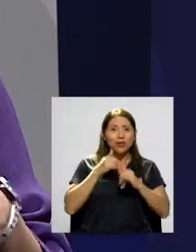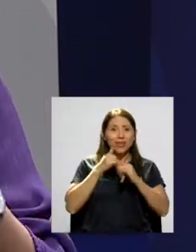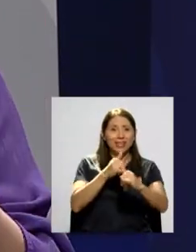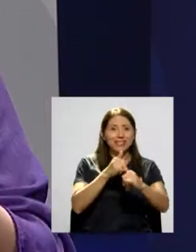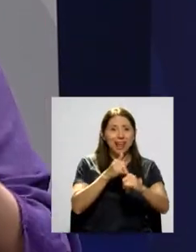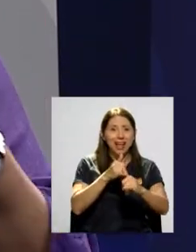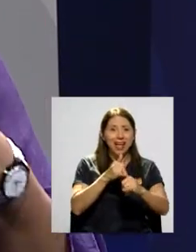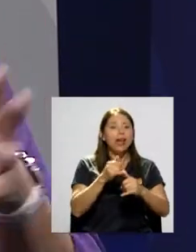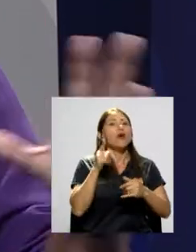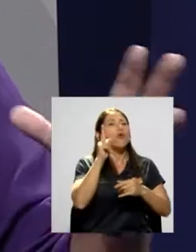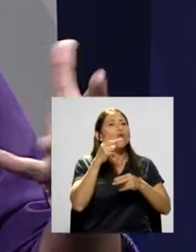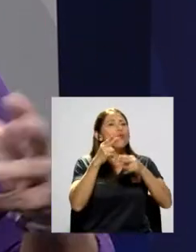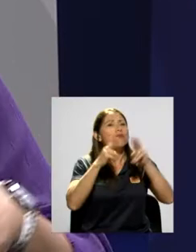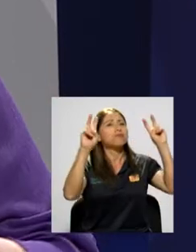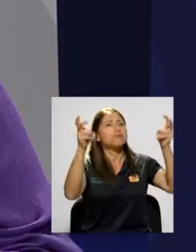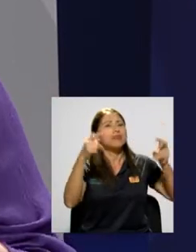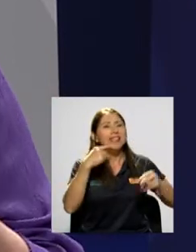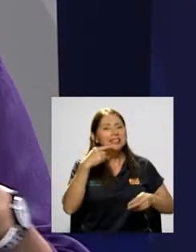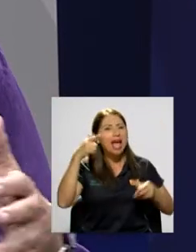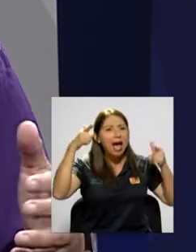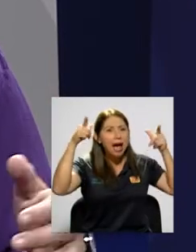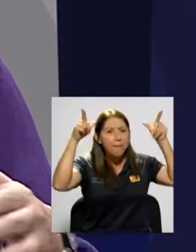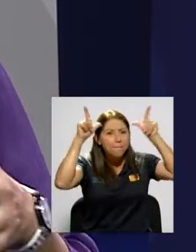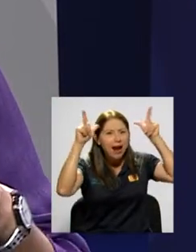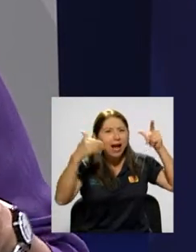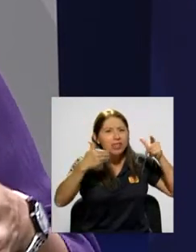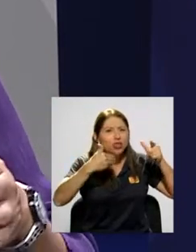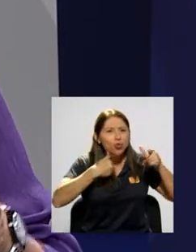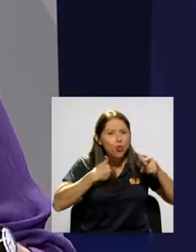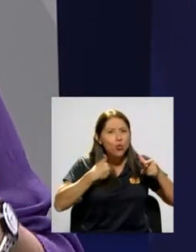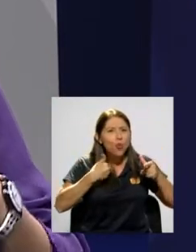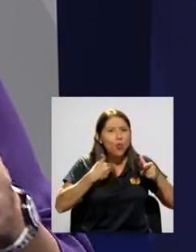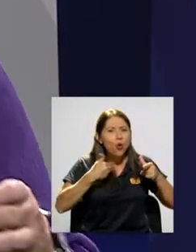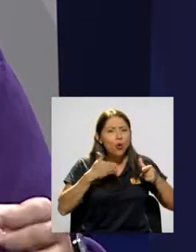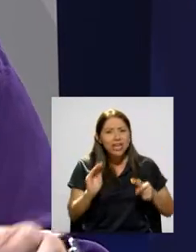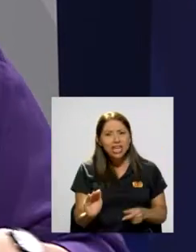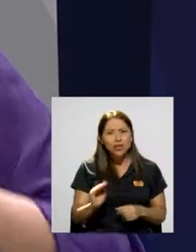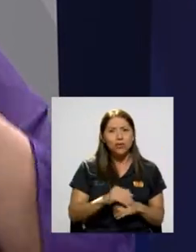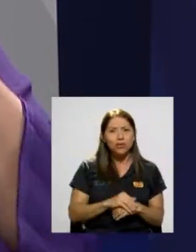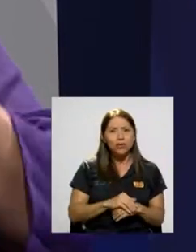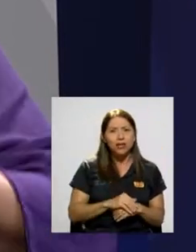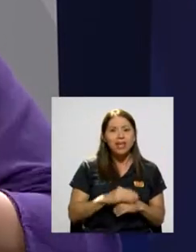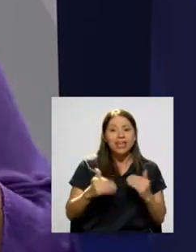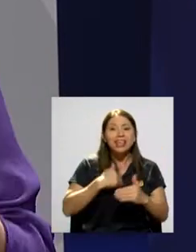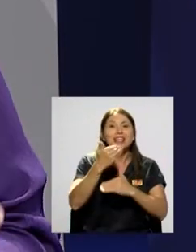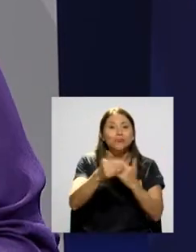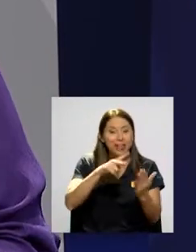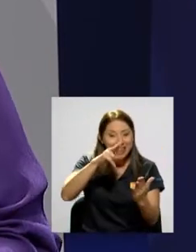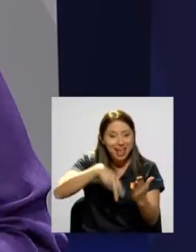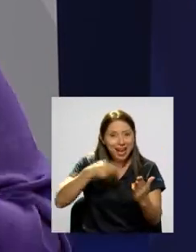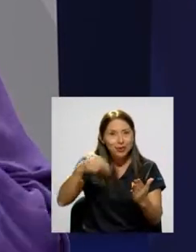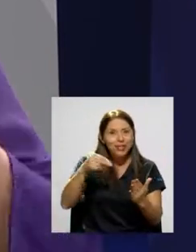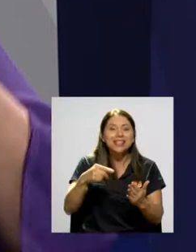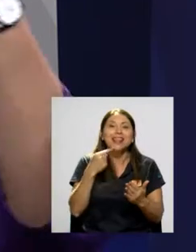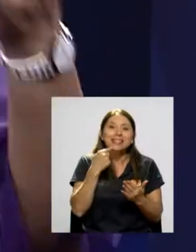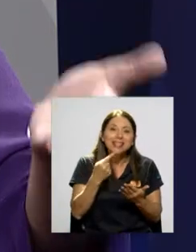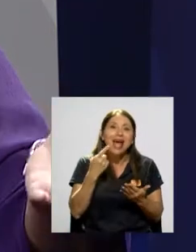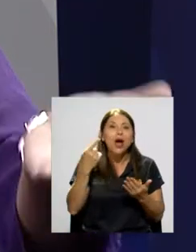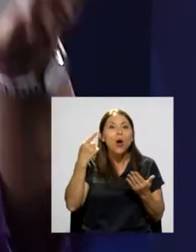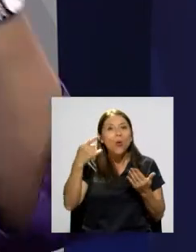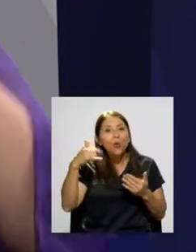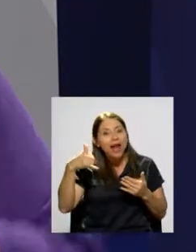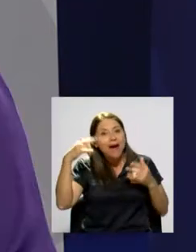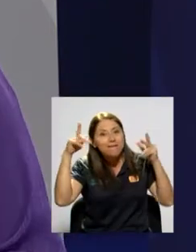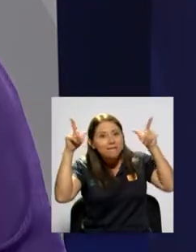niño, ¿verdad? Y la noticia decía, Vaca tuvo niño subido en un árbol durante tres, uh-huh, ¿verdad? O sea, este tipo de comportamiento de falta de